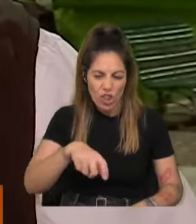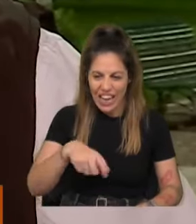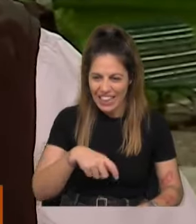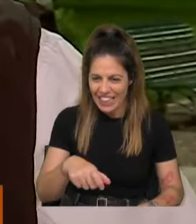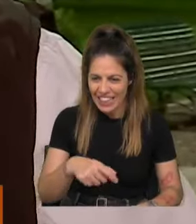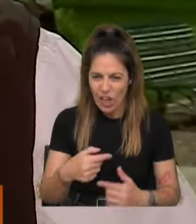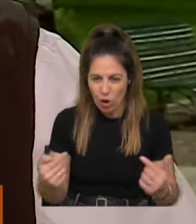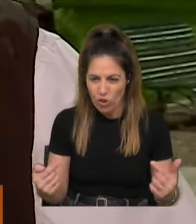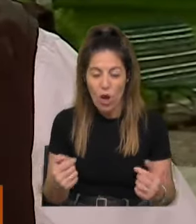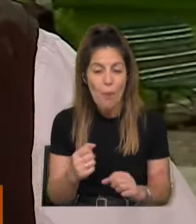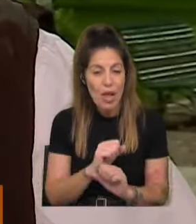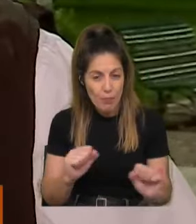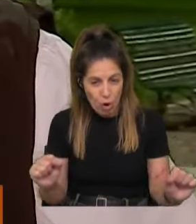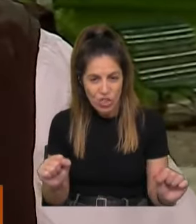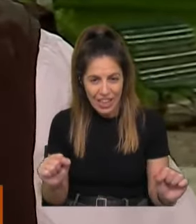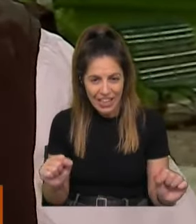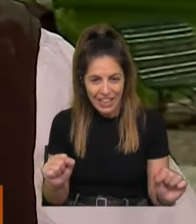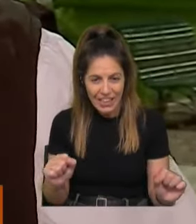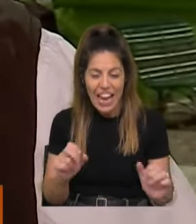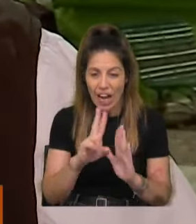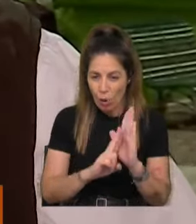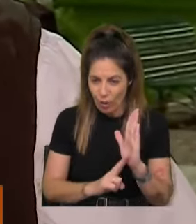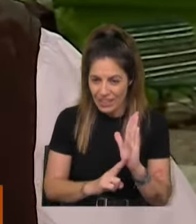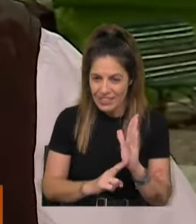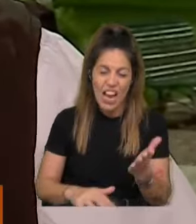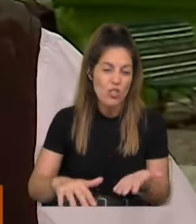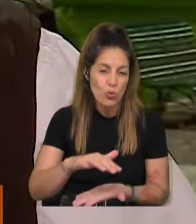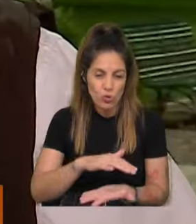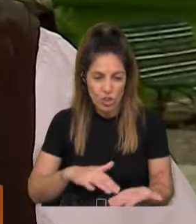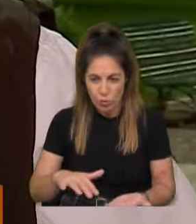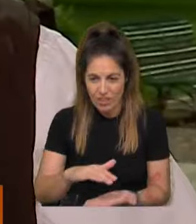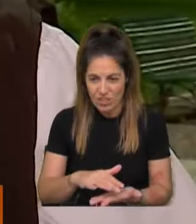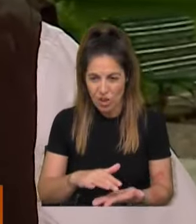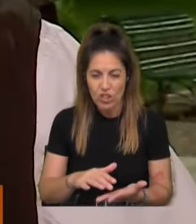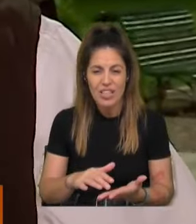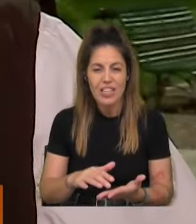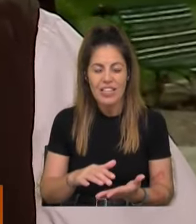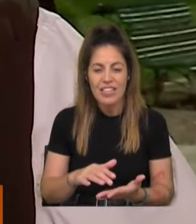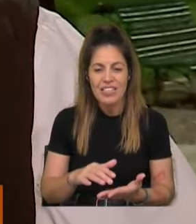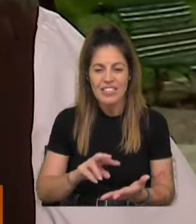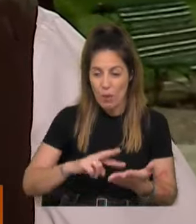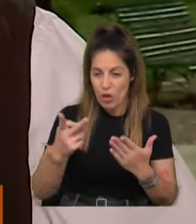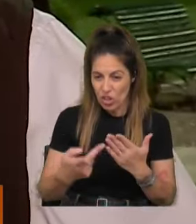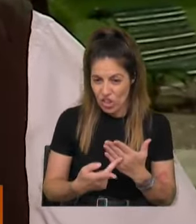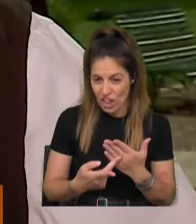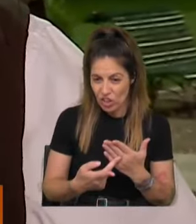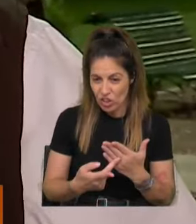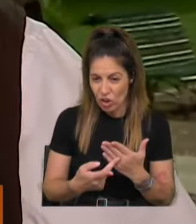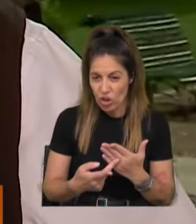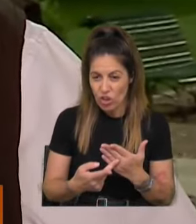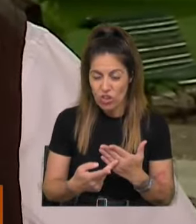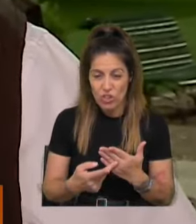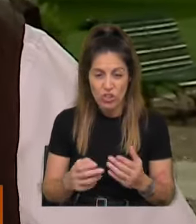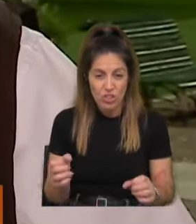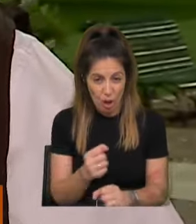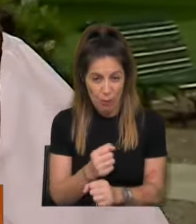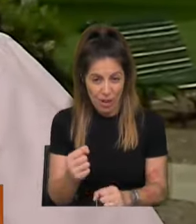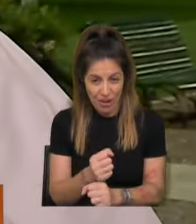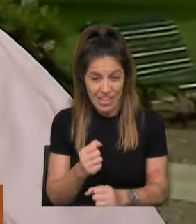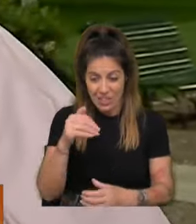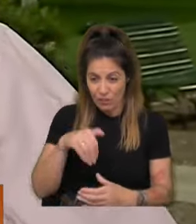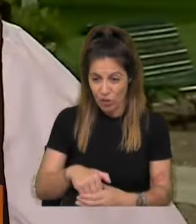financiera van a poder Si se quiere regularizar su situación si el si el el proyecto de Cabildo abierto se llega a promover y la gente lo llega a